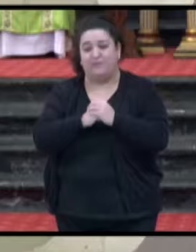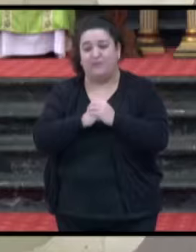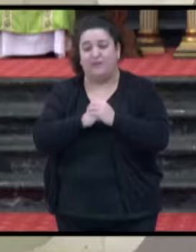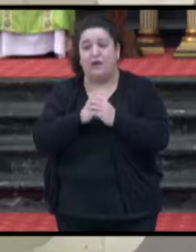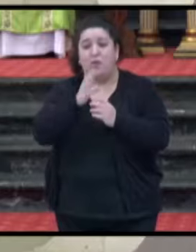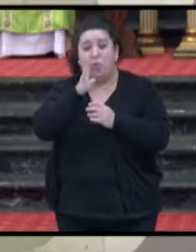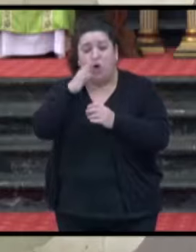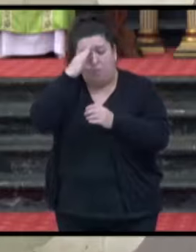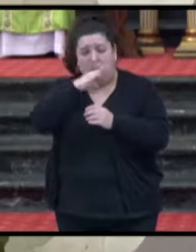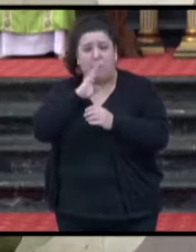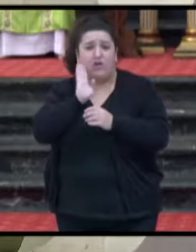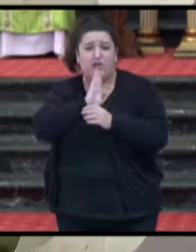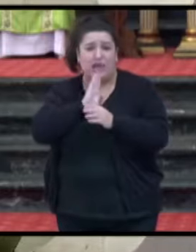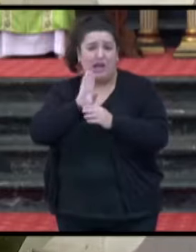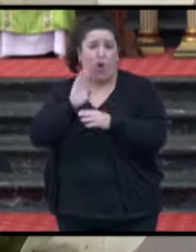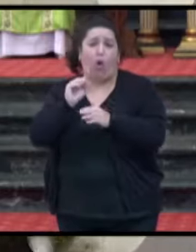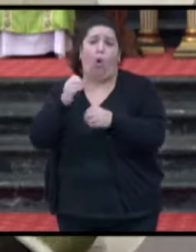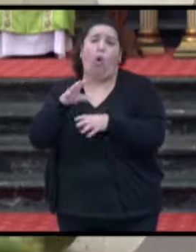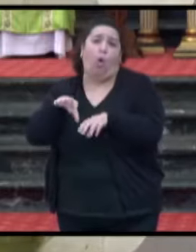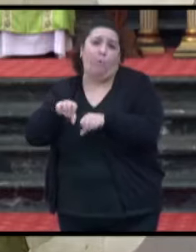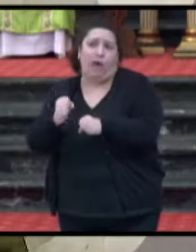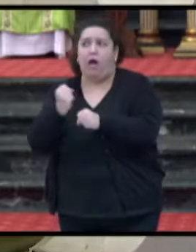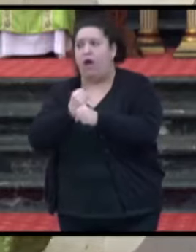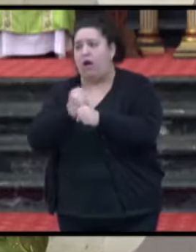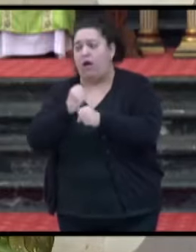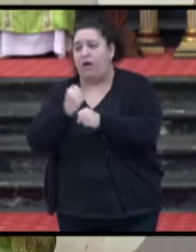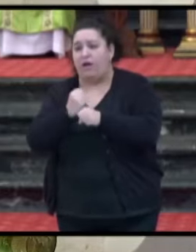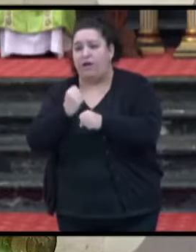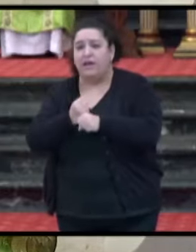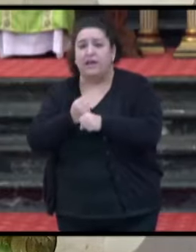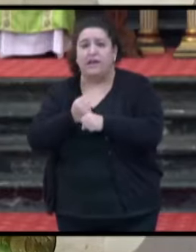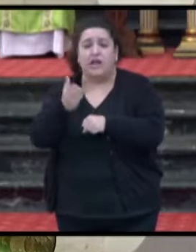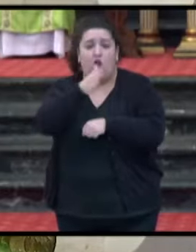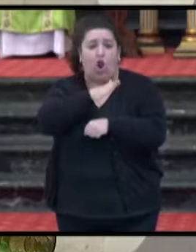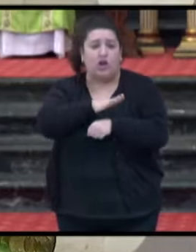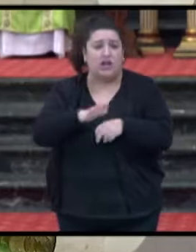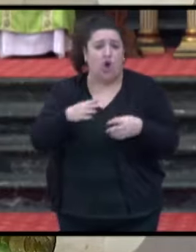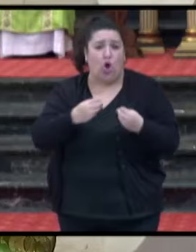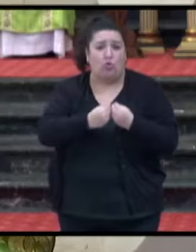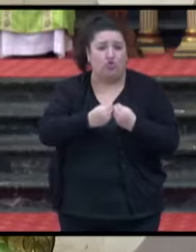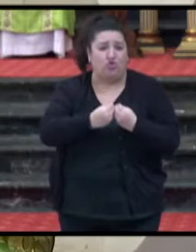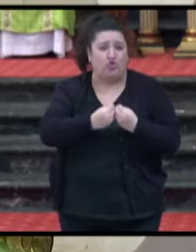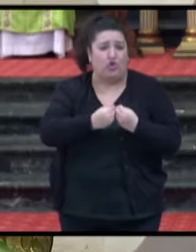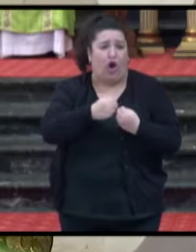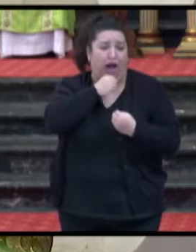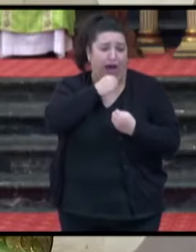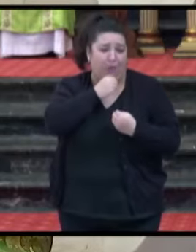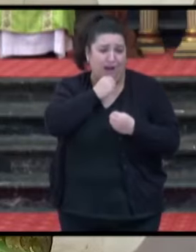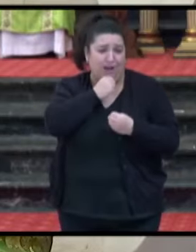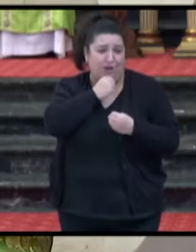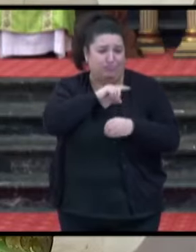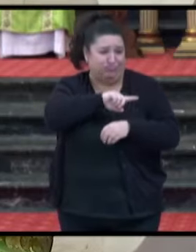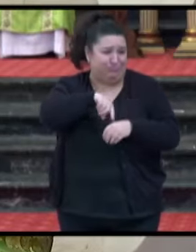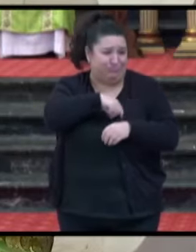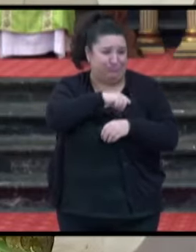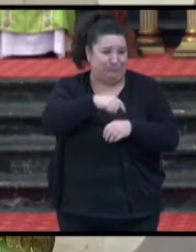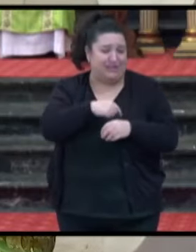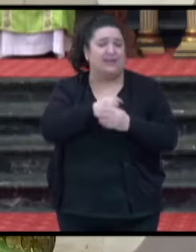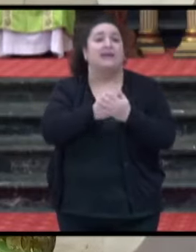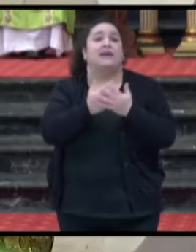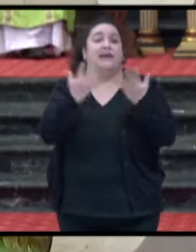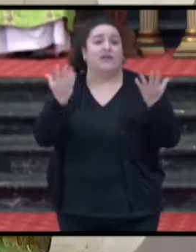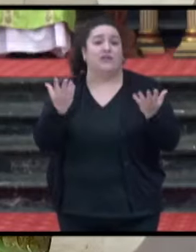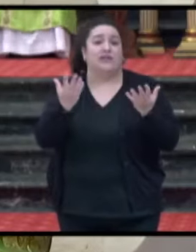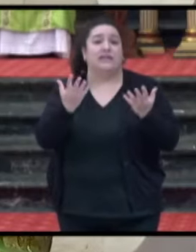padres están muy ocupados en el trabajo y los niños pasan hoy más tiempo que antes con sus abuelos si